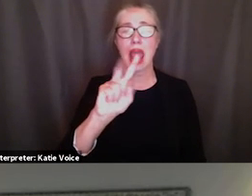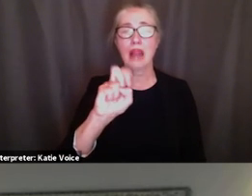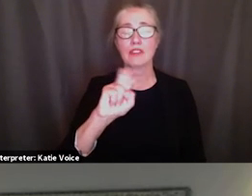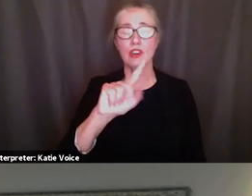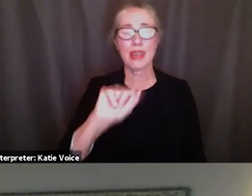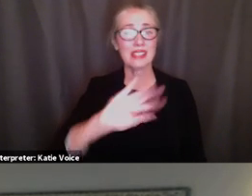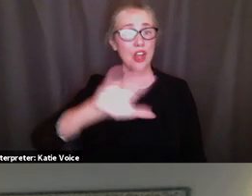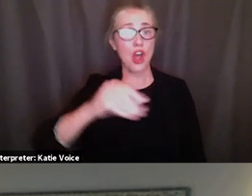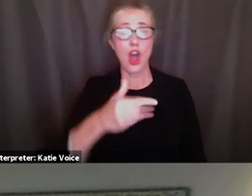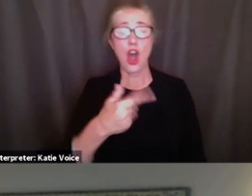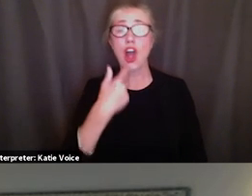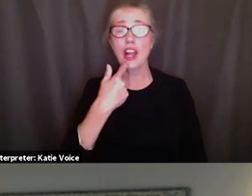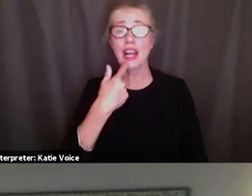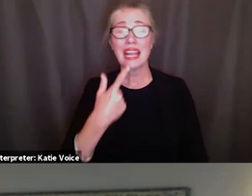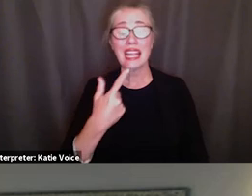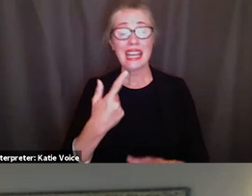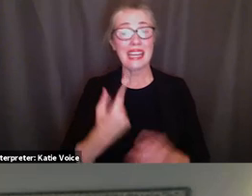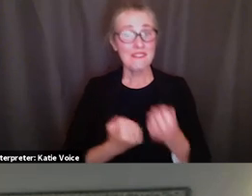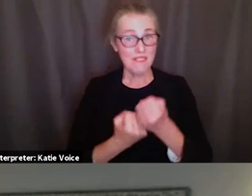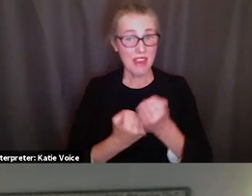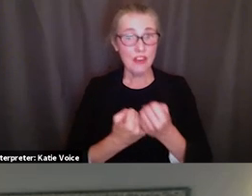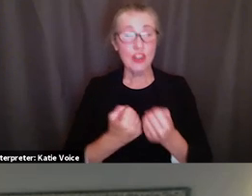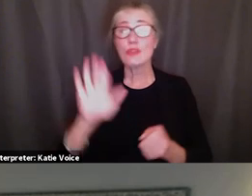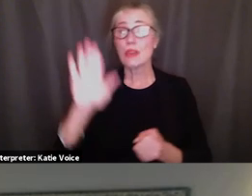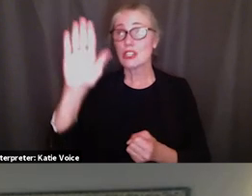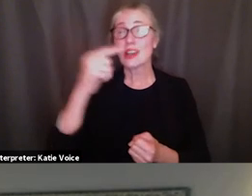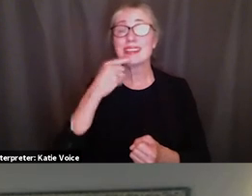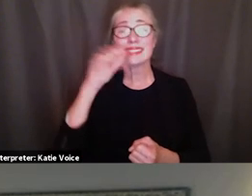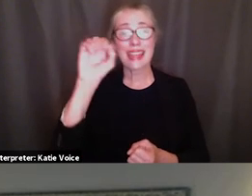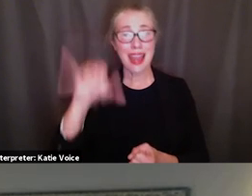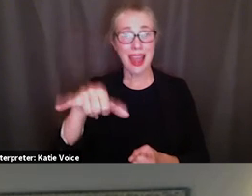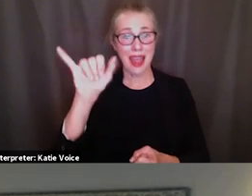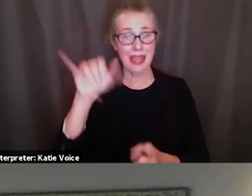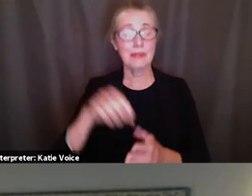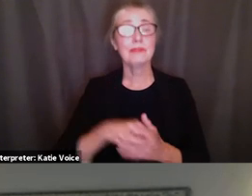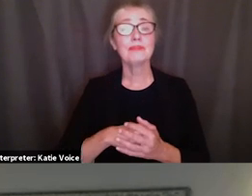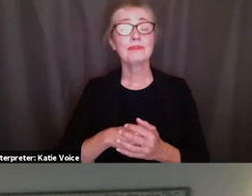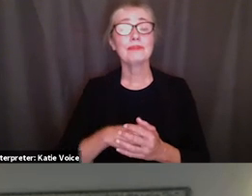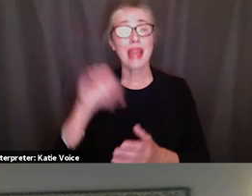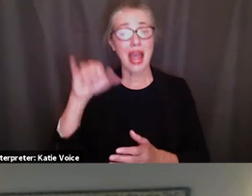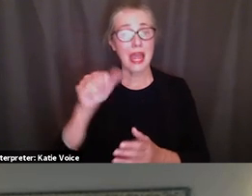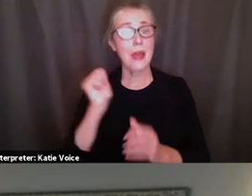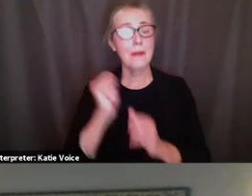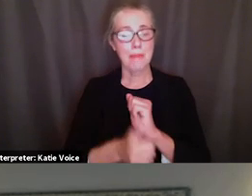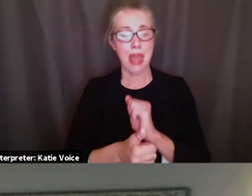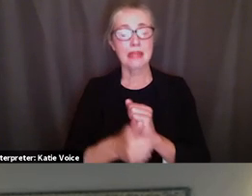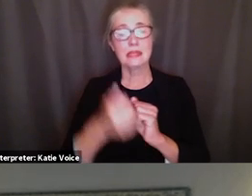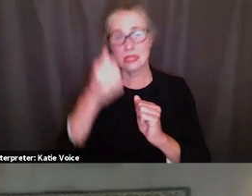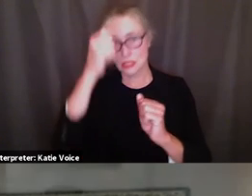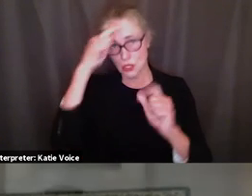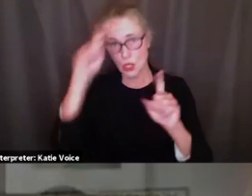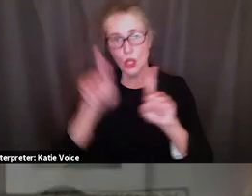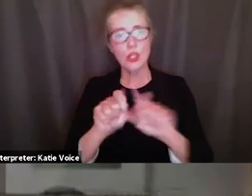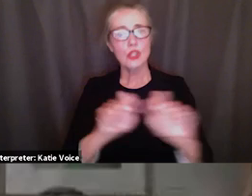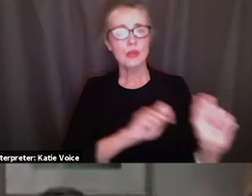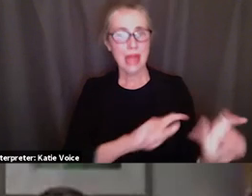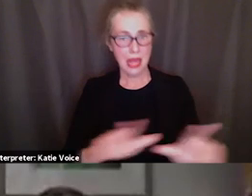favor, levanten la mano y digan yo. La moción se aprueba por